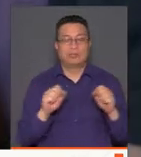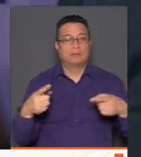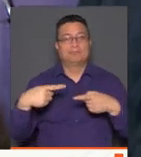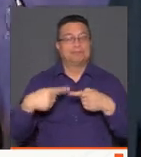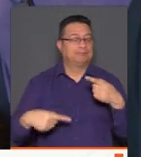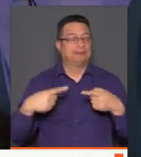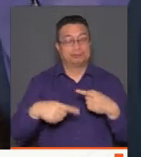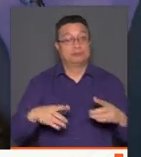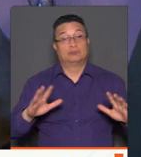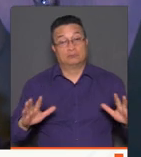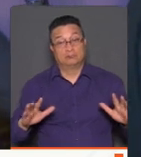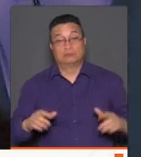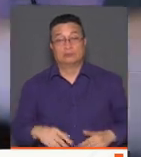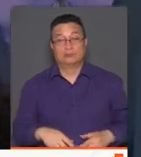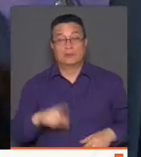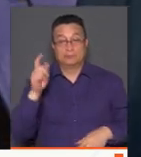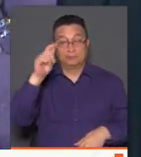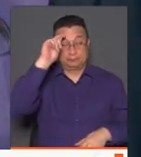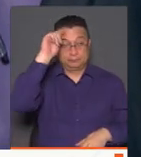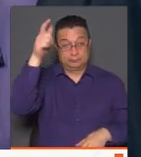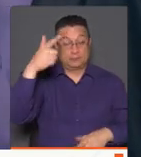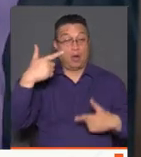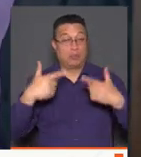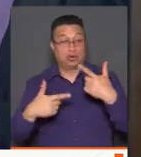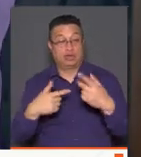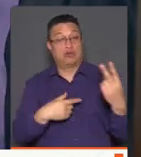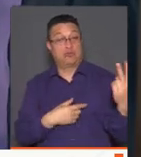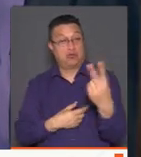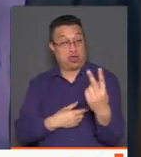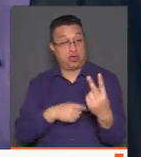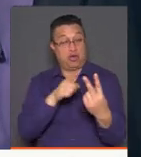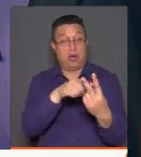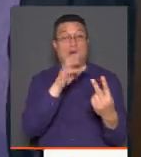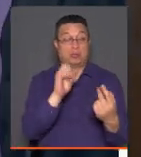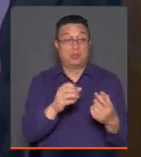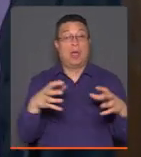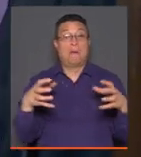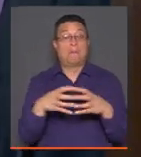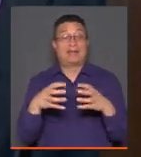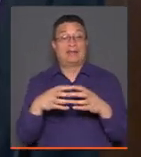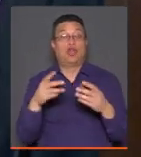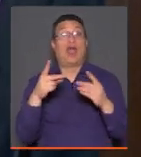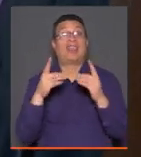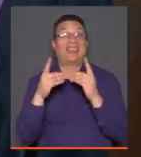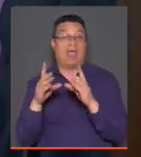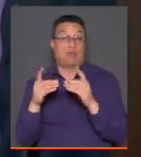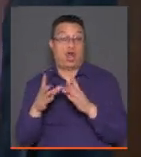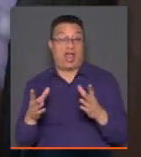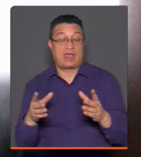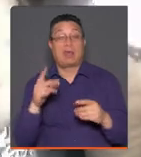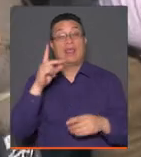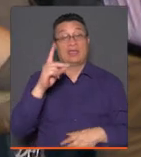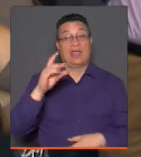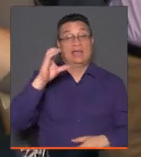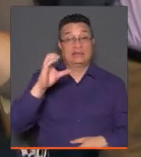momento. Iniciativa política de Walker y Rincón que podría llamarse Partido Demócrata, mientras que la DC espera una